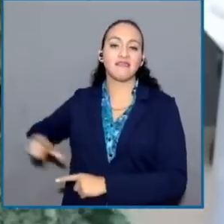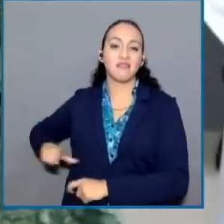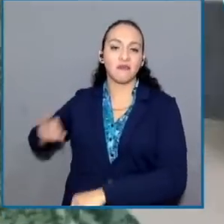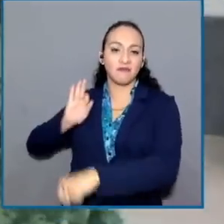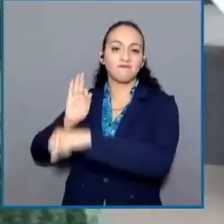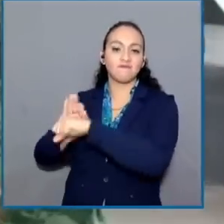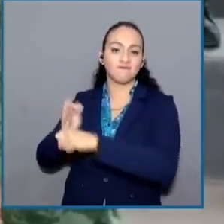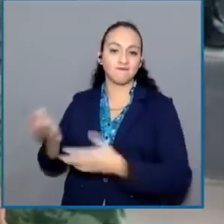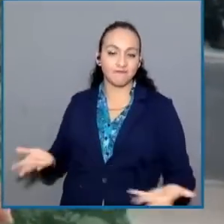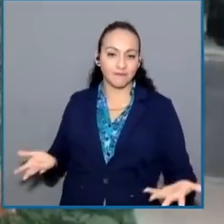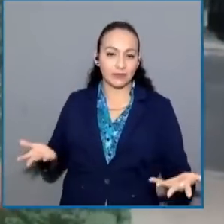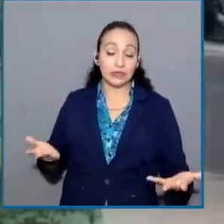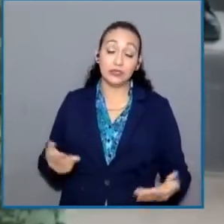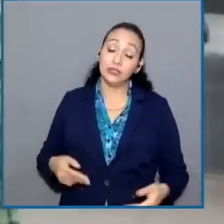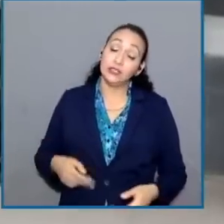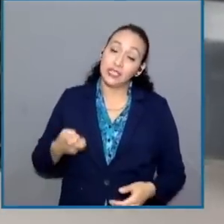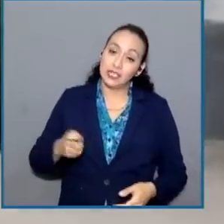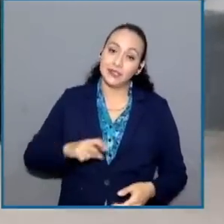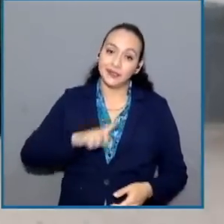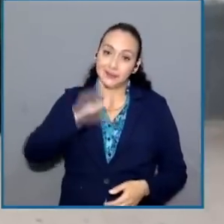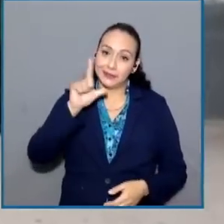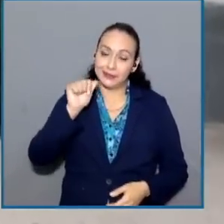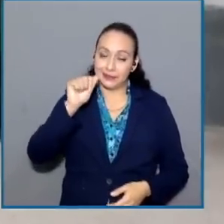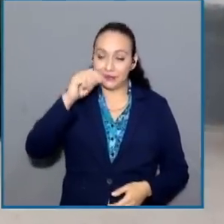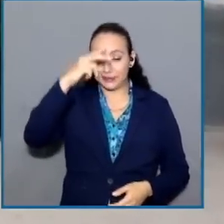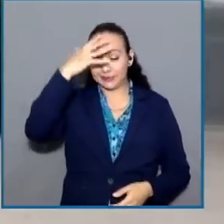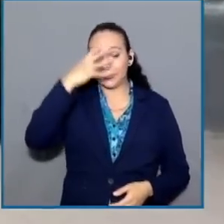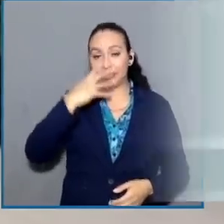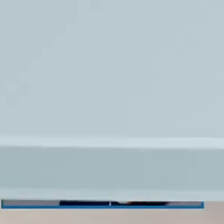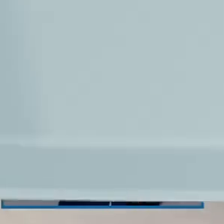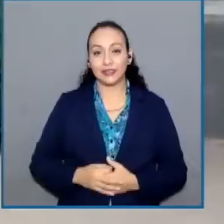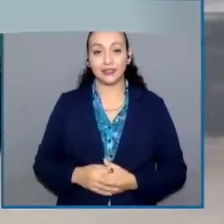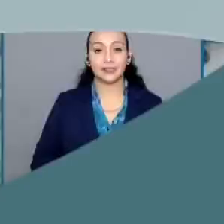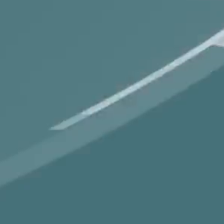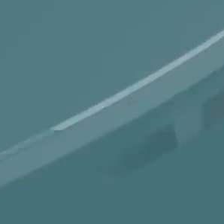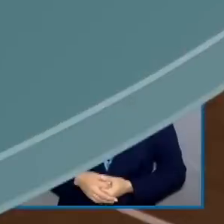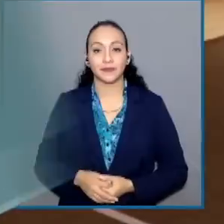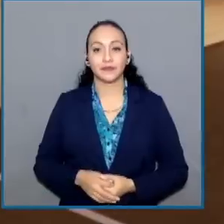canal del Poder Judicial de la Federación, Lorena Sánchez Cabrera.